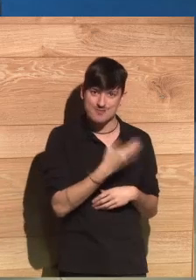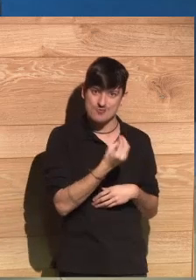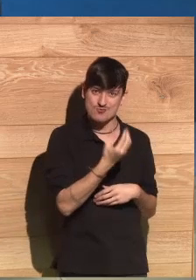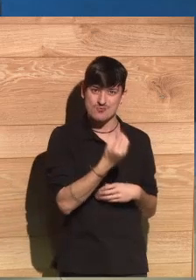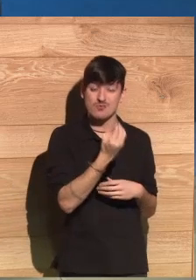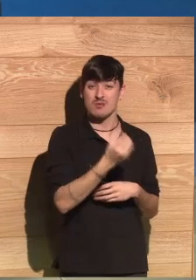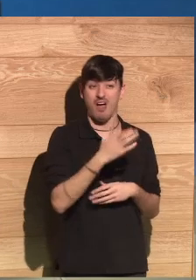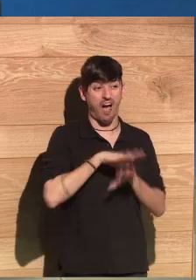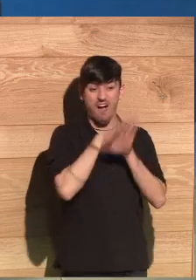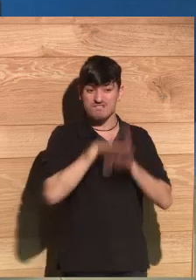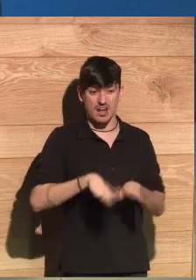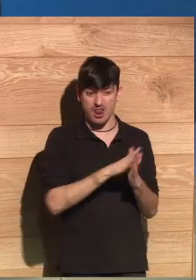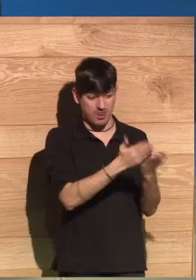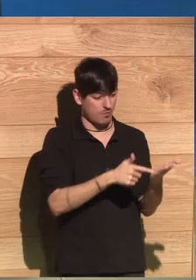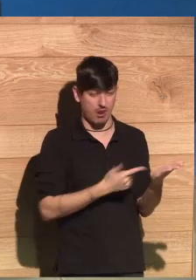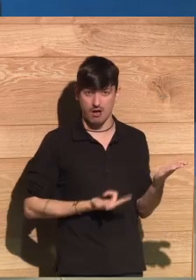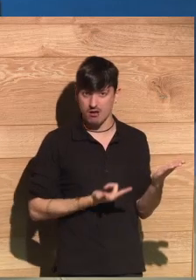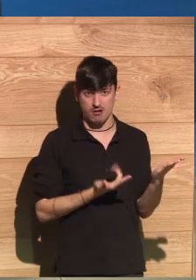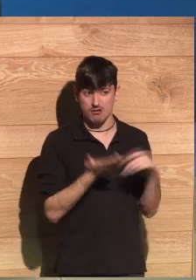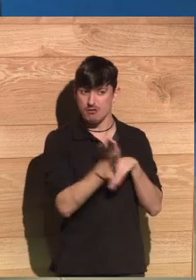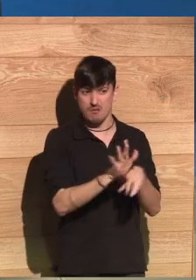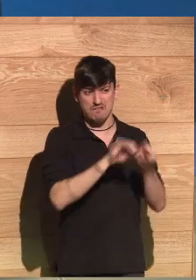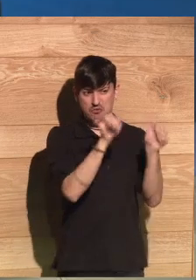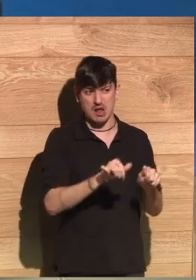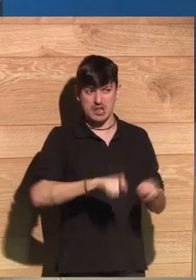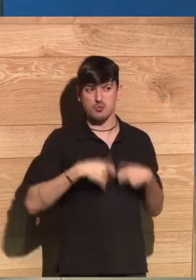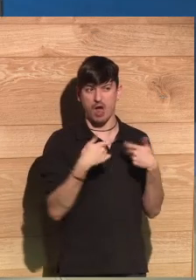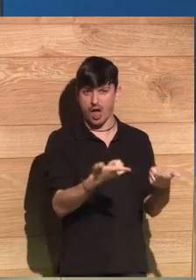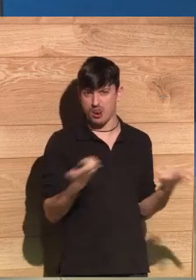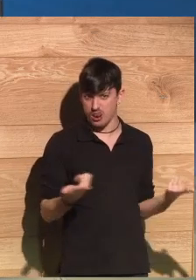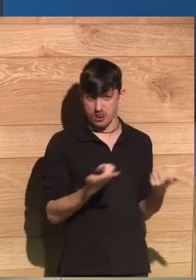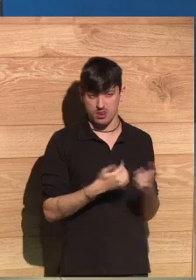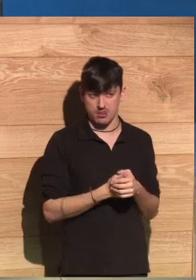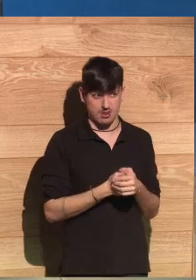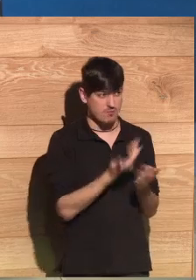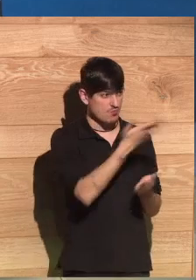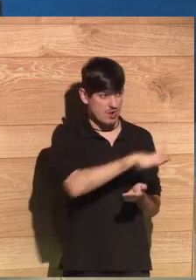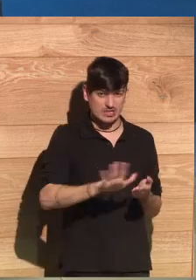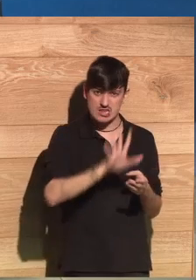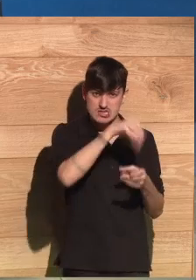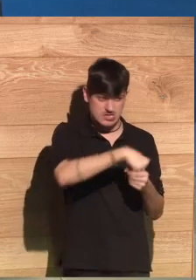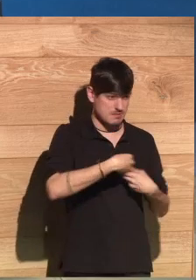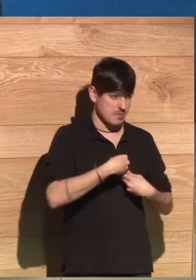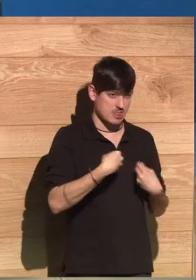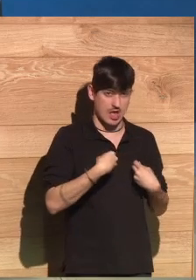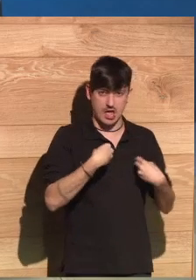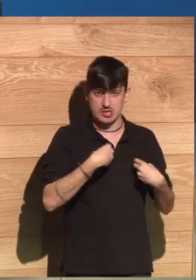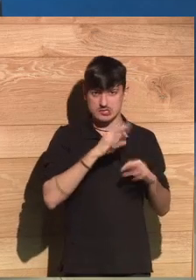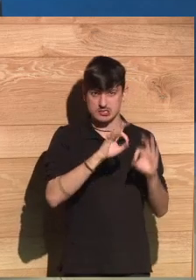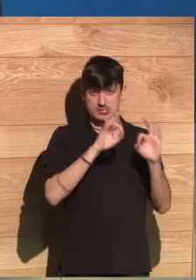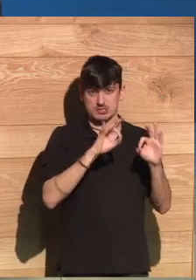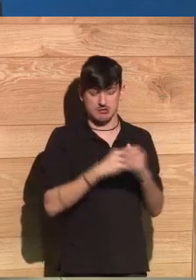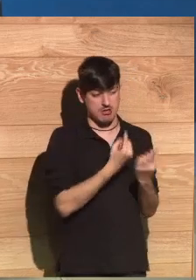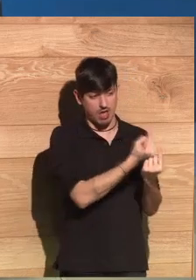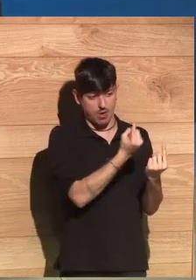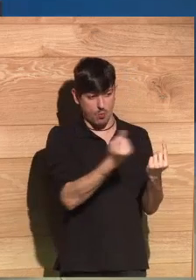porque al final yo creo que la novela eso lo presenta de una manera muy natural, ¿no? Las muertes forman parte de la vida y forman parte de las vidas,